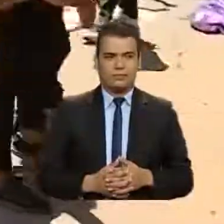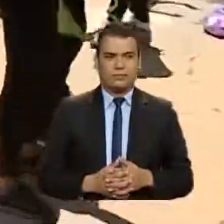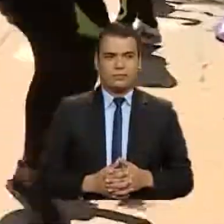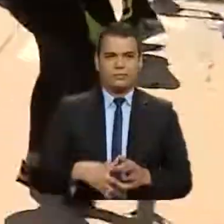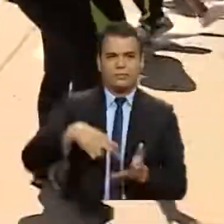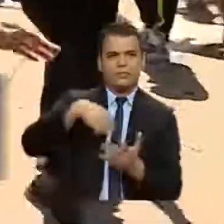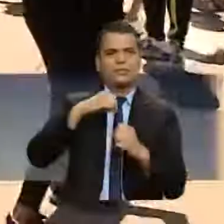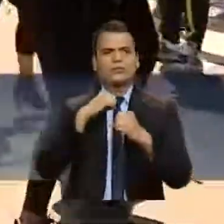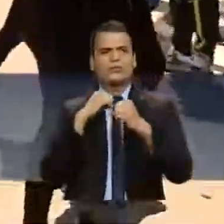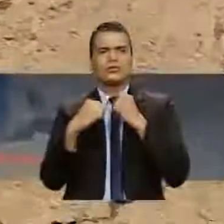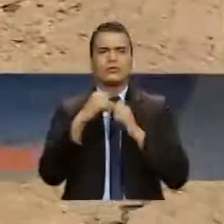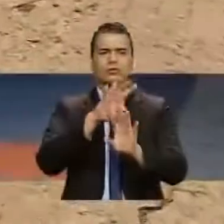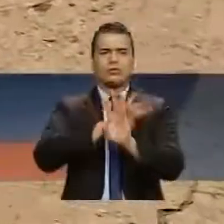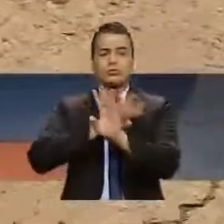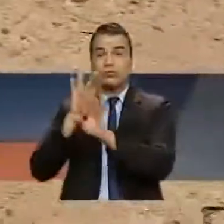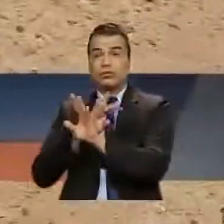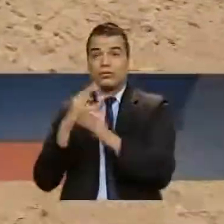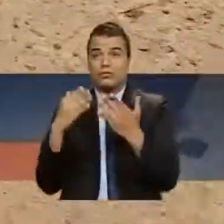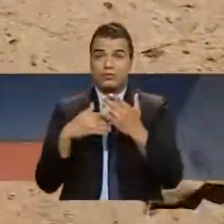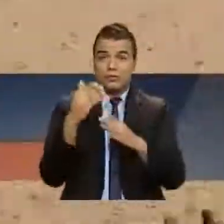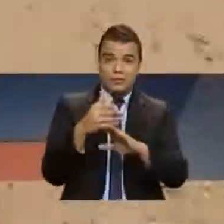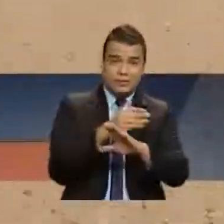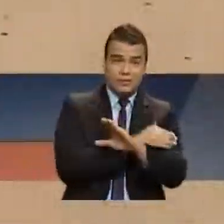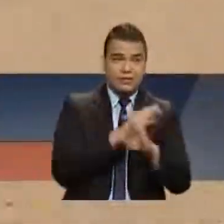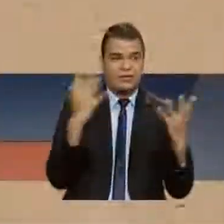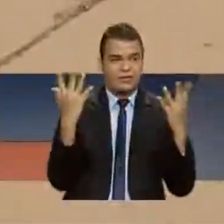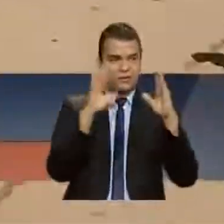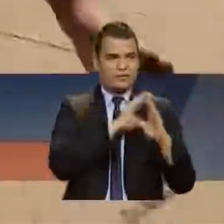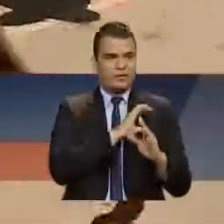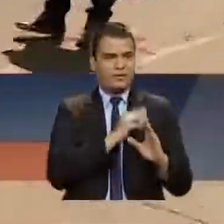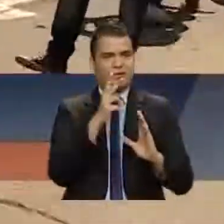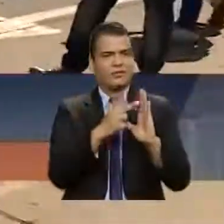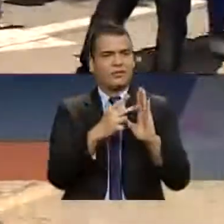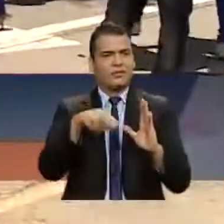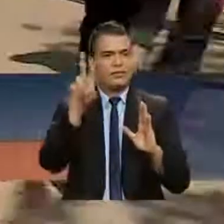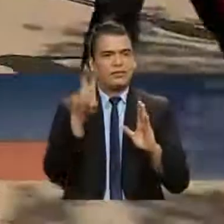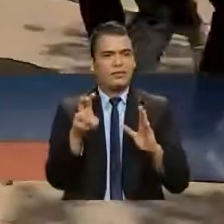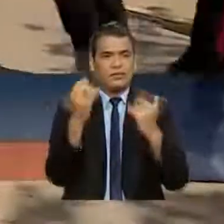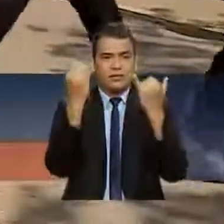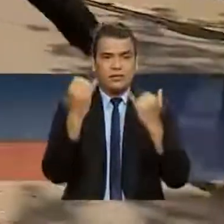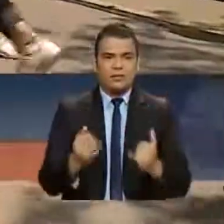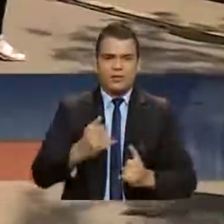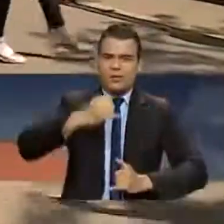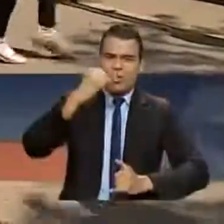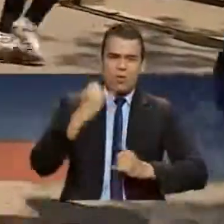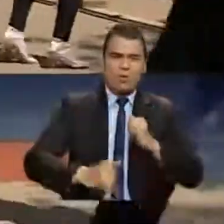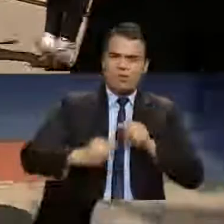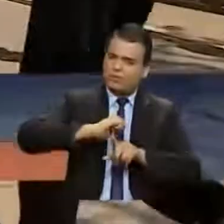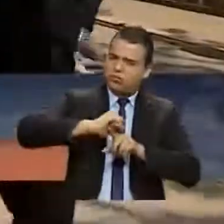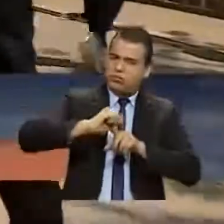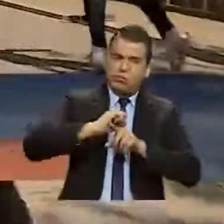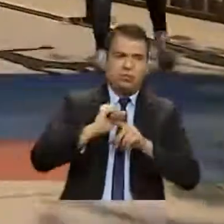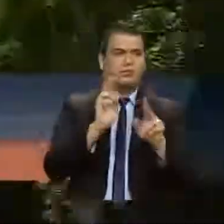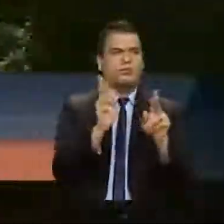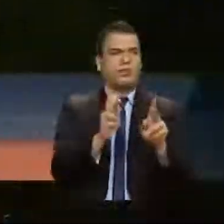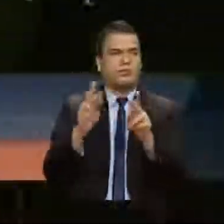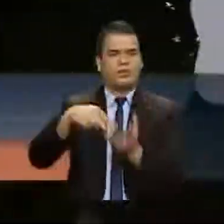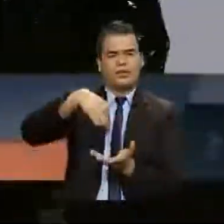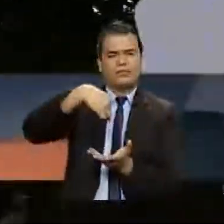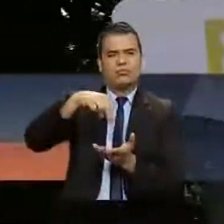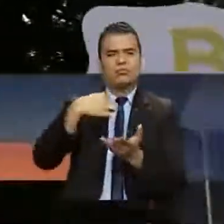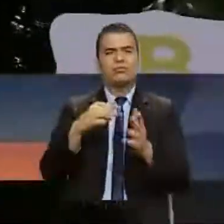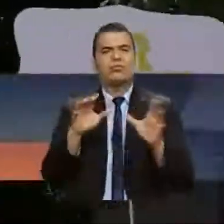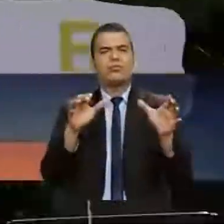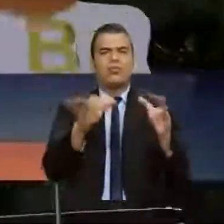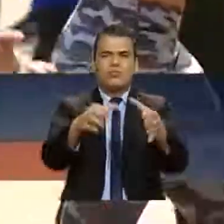el Salsódromo, evento inaugural de la Feria de Cali 2017, el día de hoy tuvo su ensayo final, donde los bailarines de diferentes